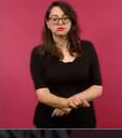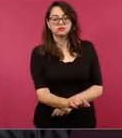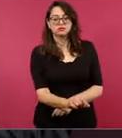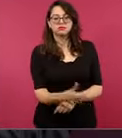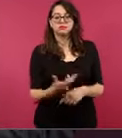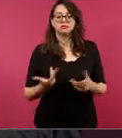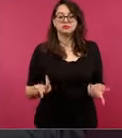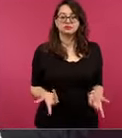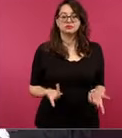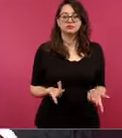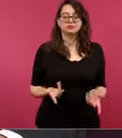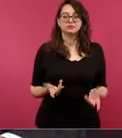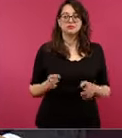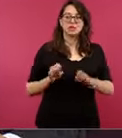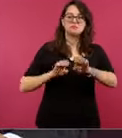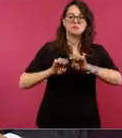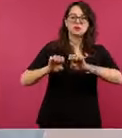académico.